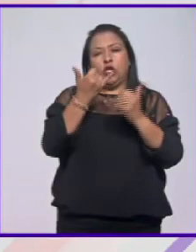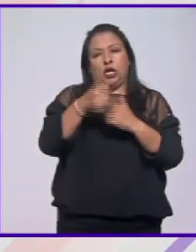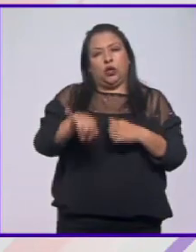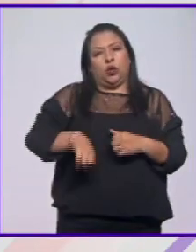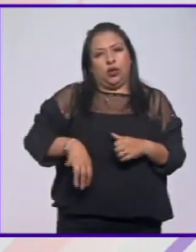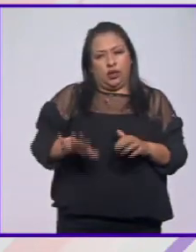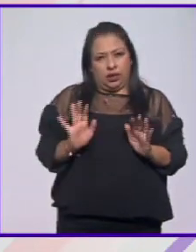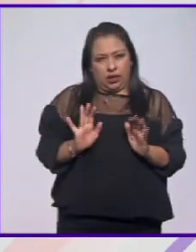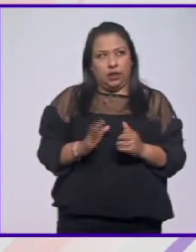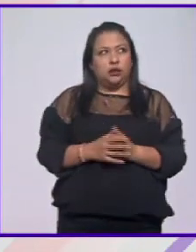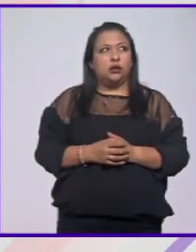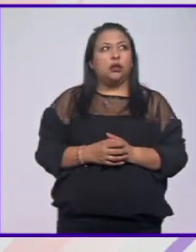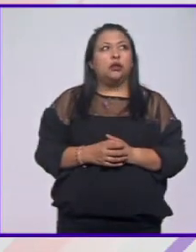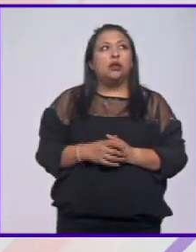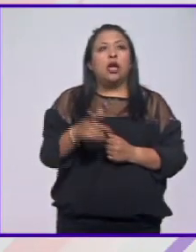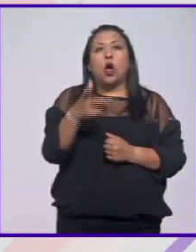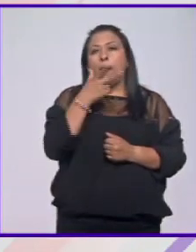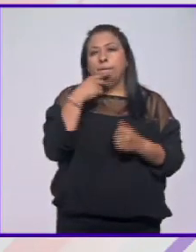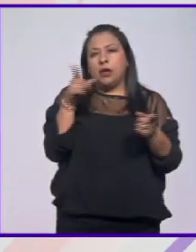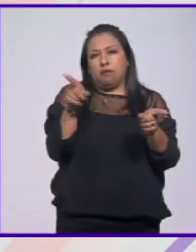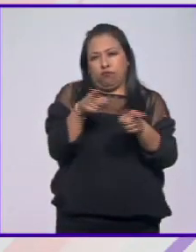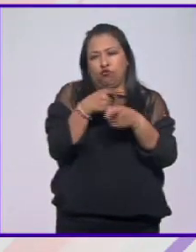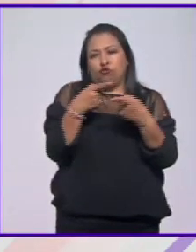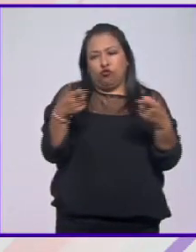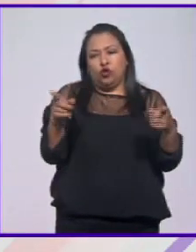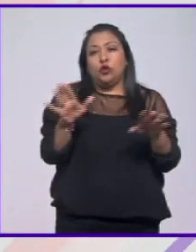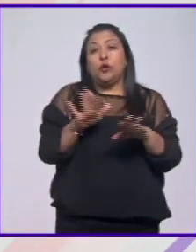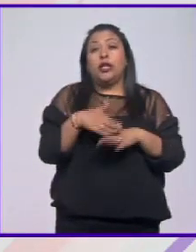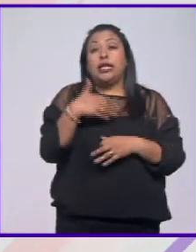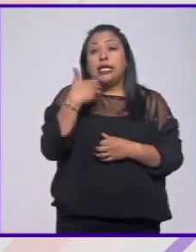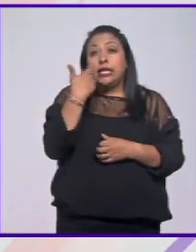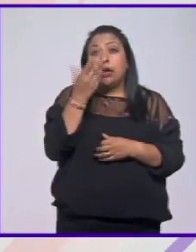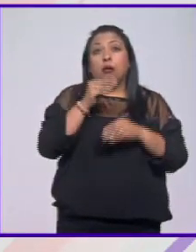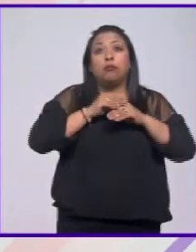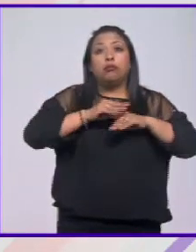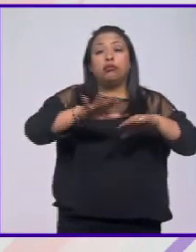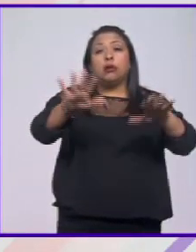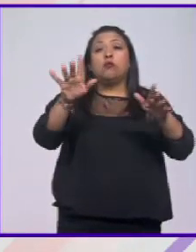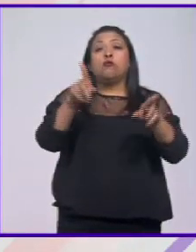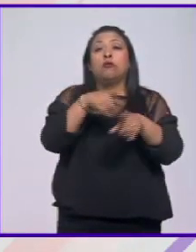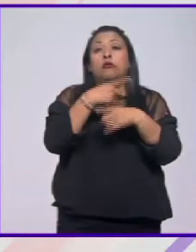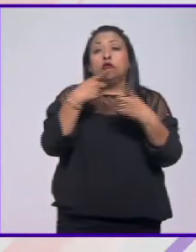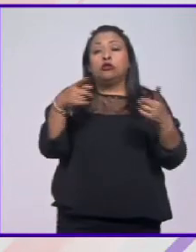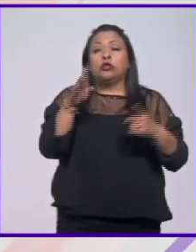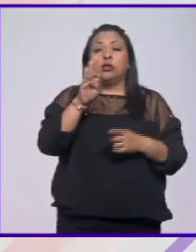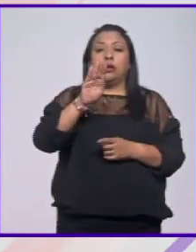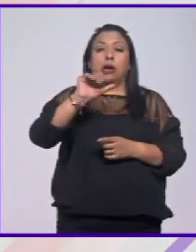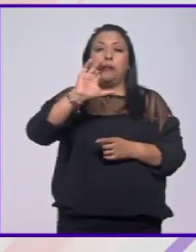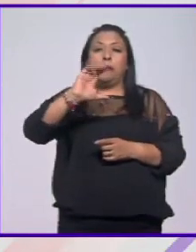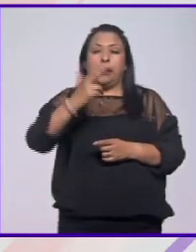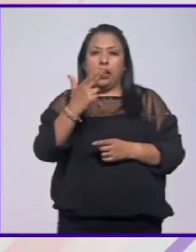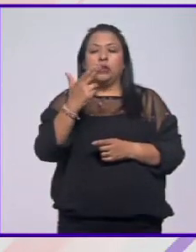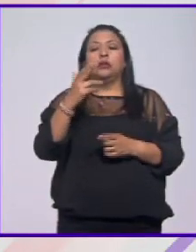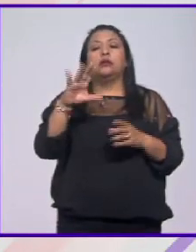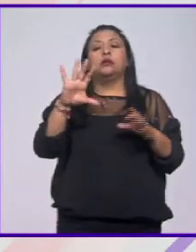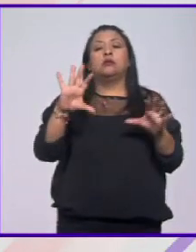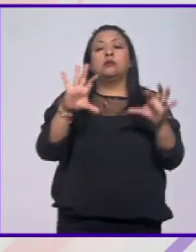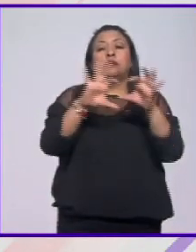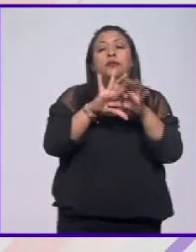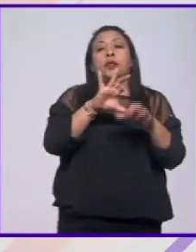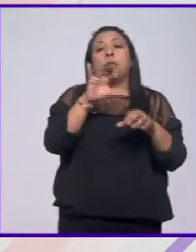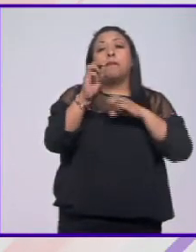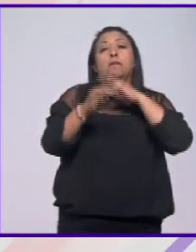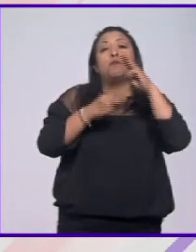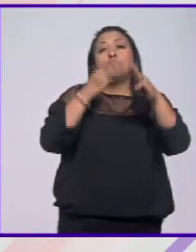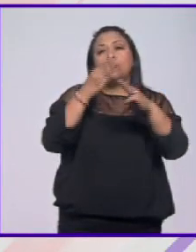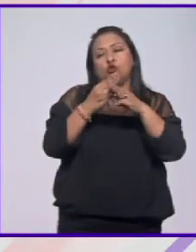interesante el de este músico, porque busca difundir la música de Bach y unir al